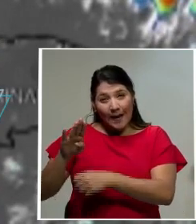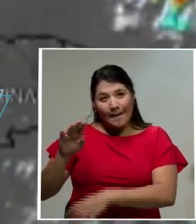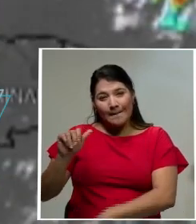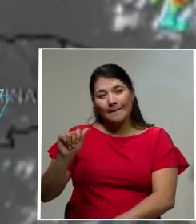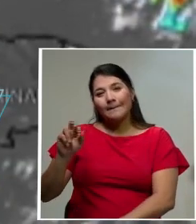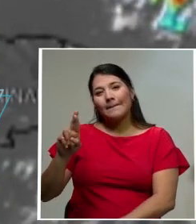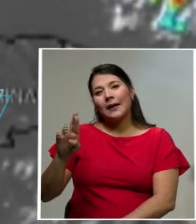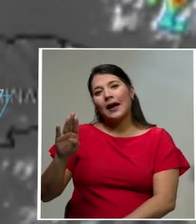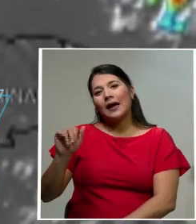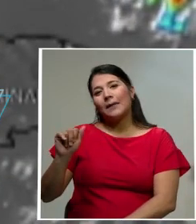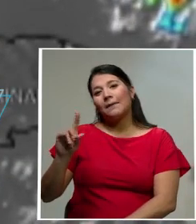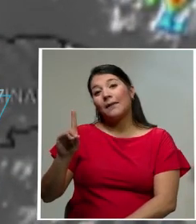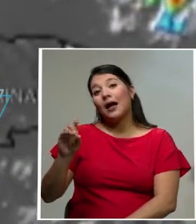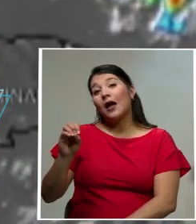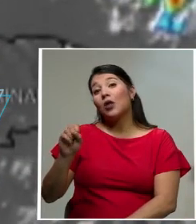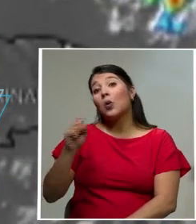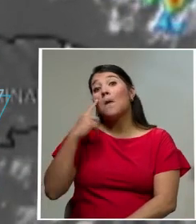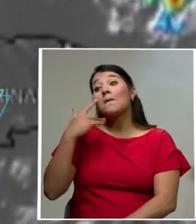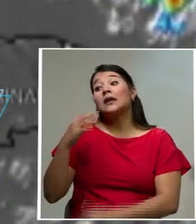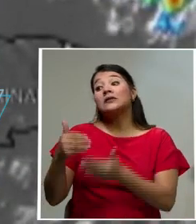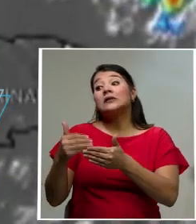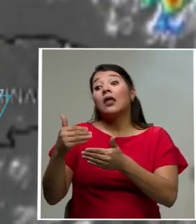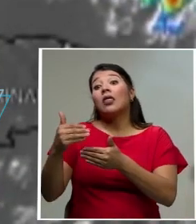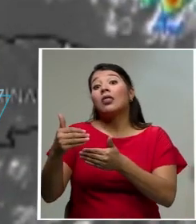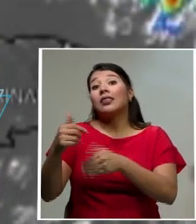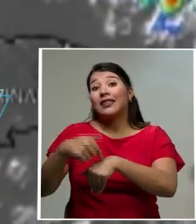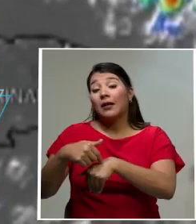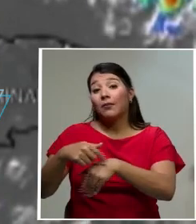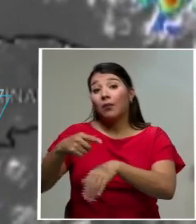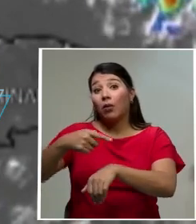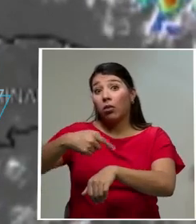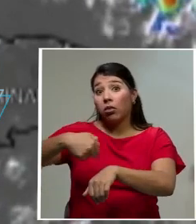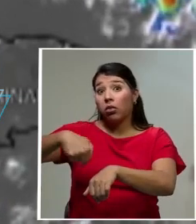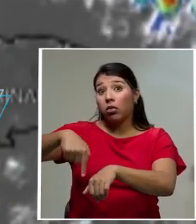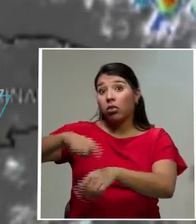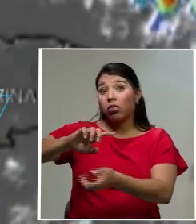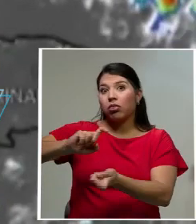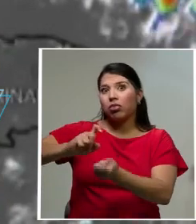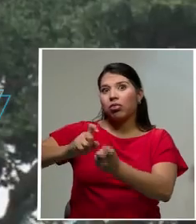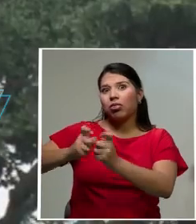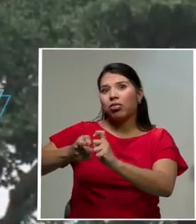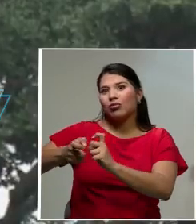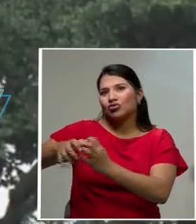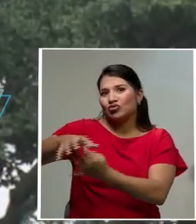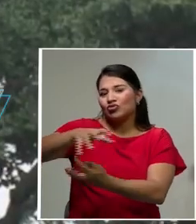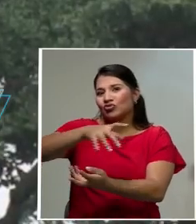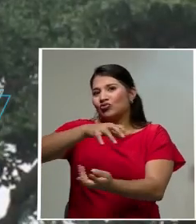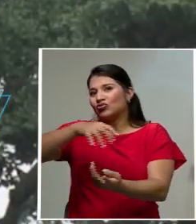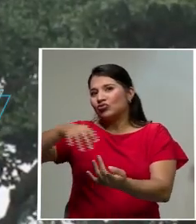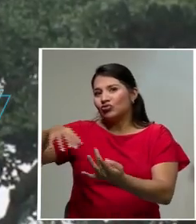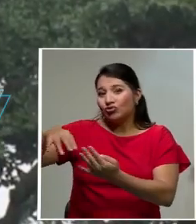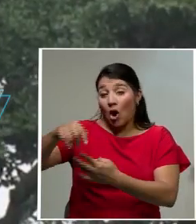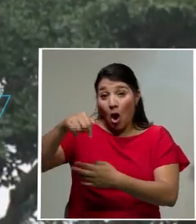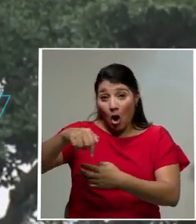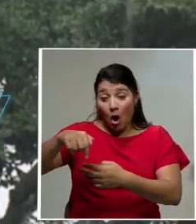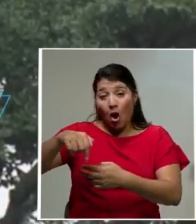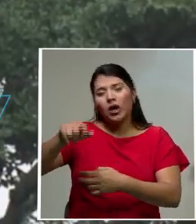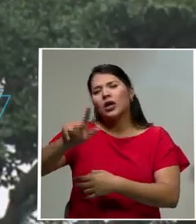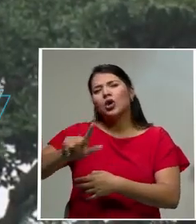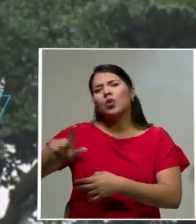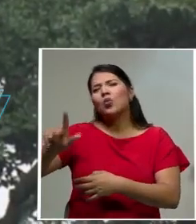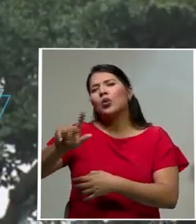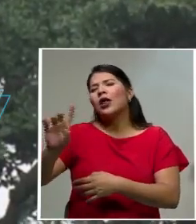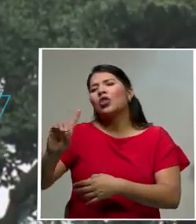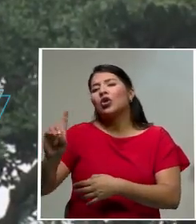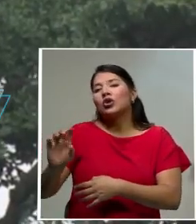fortalezca convirtiéndose en tormenta tropical. De acuerdo con el Instituto Meteorológico Nacional, se desplazaba este lunes hacia las Antillas Mayores